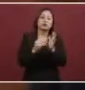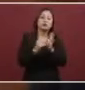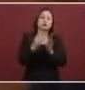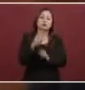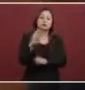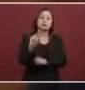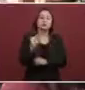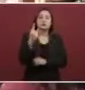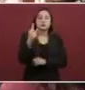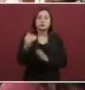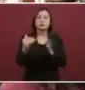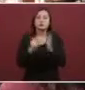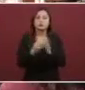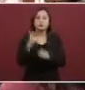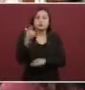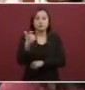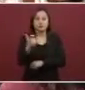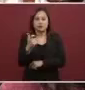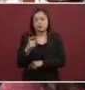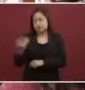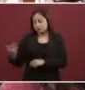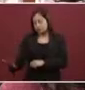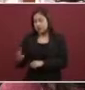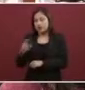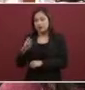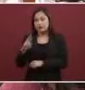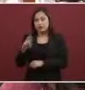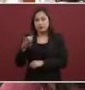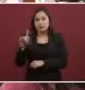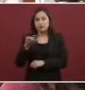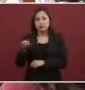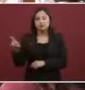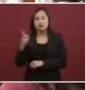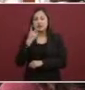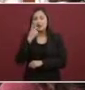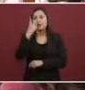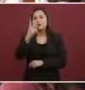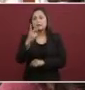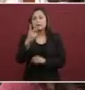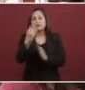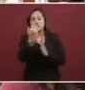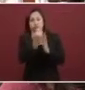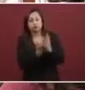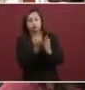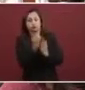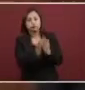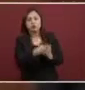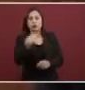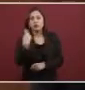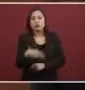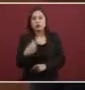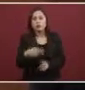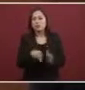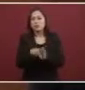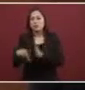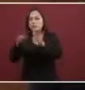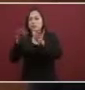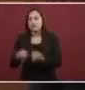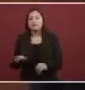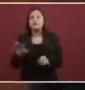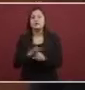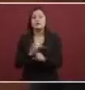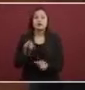4,481,000 pesos. El señor Ramírez dijo aquí que los nombres de los periodistas se ponían porque estaban en la dirección o los consejos de